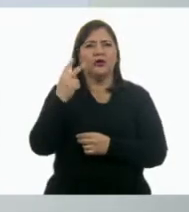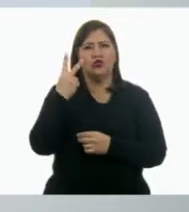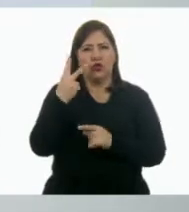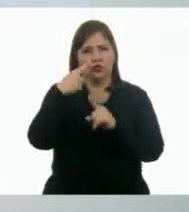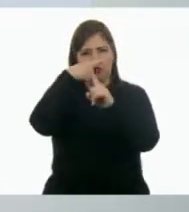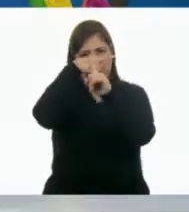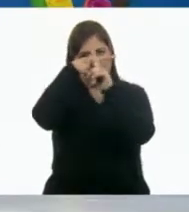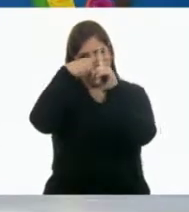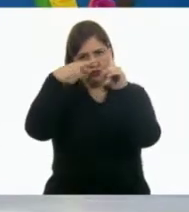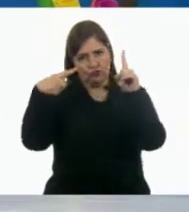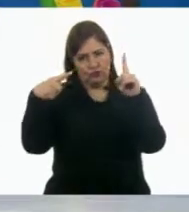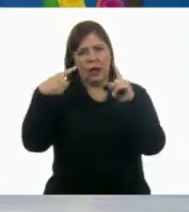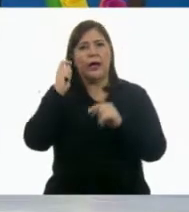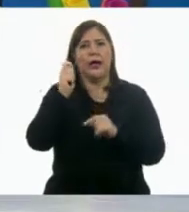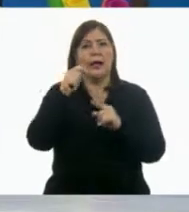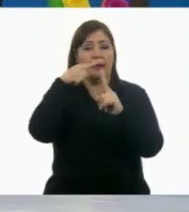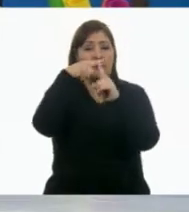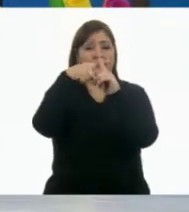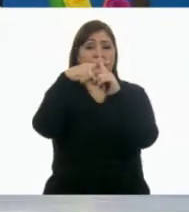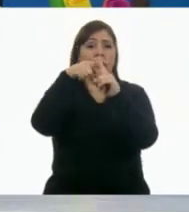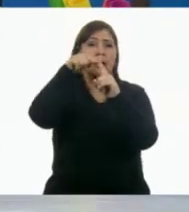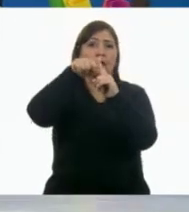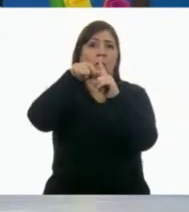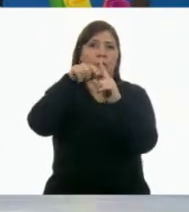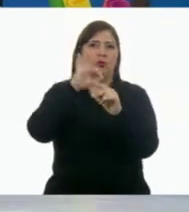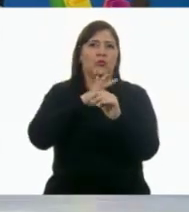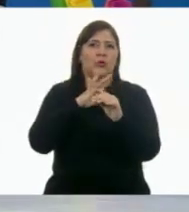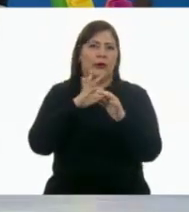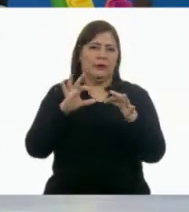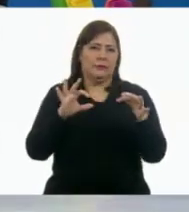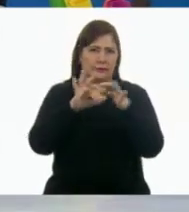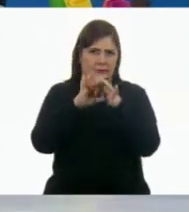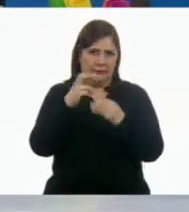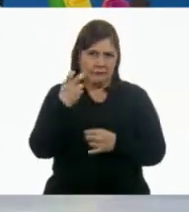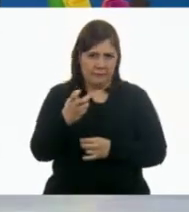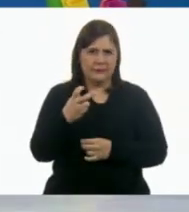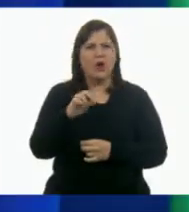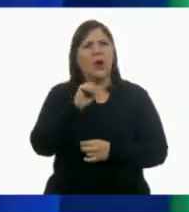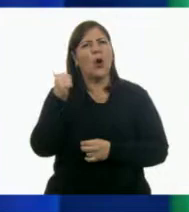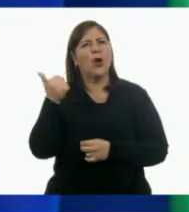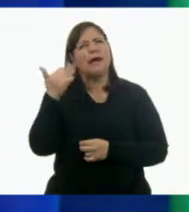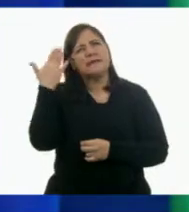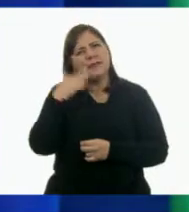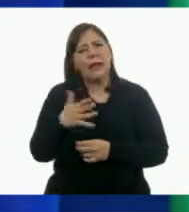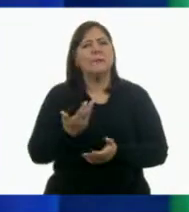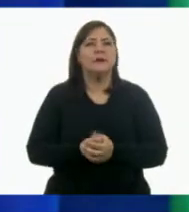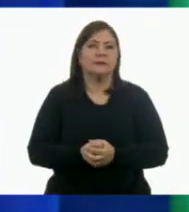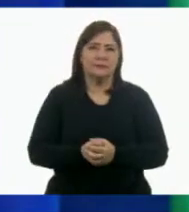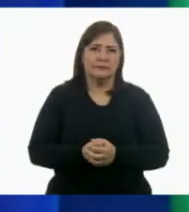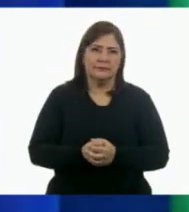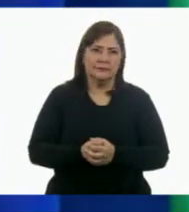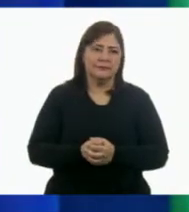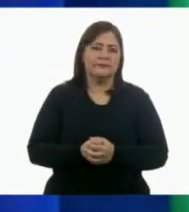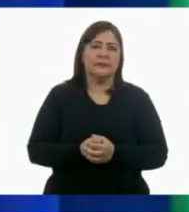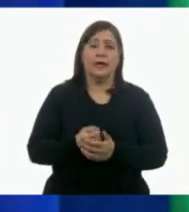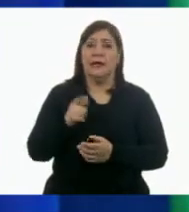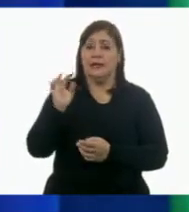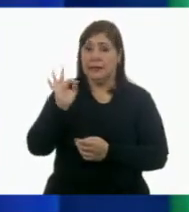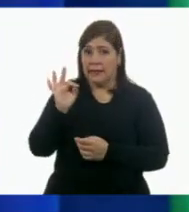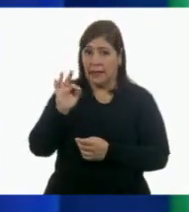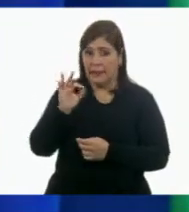que se cruzan en un solo punto. ¿Qué más ves, Ale? Bueno, creo que si acomodamos